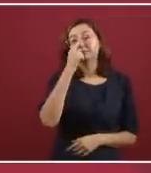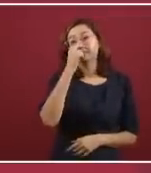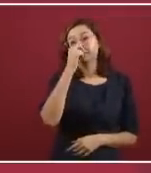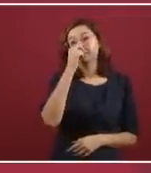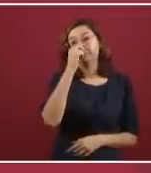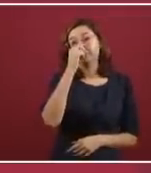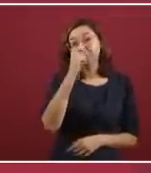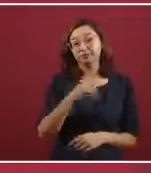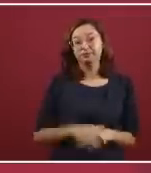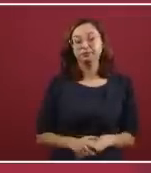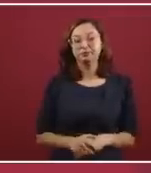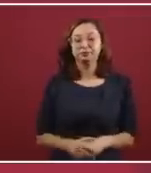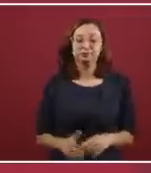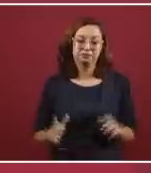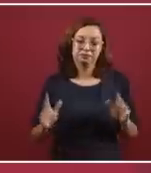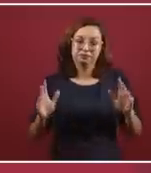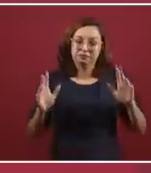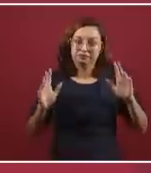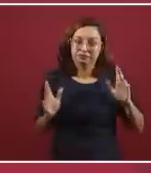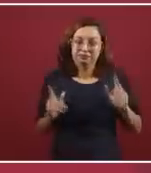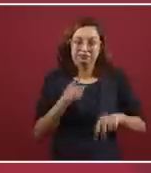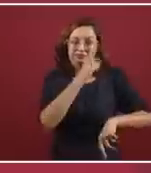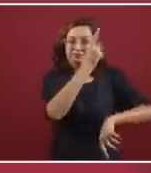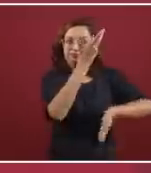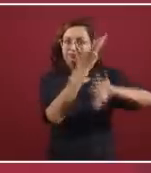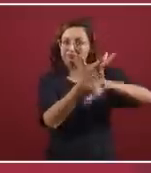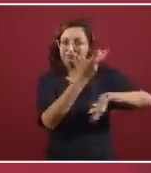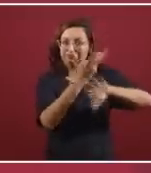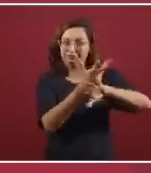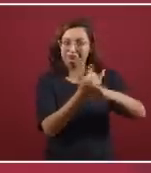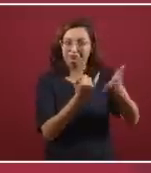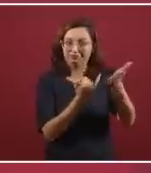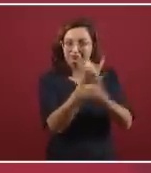soberana del gobierno de eeuu